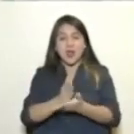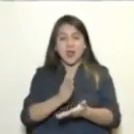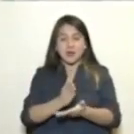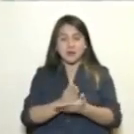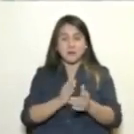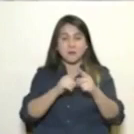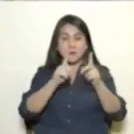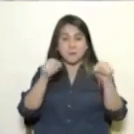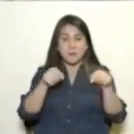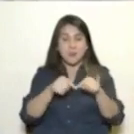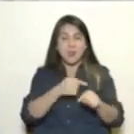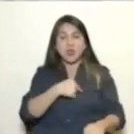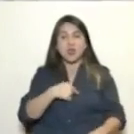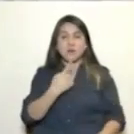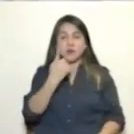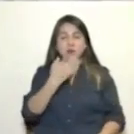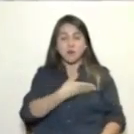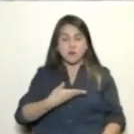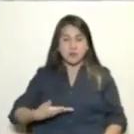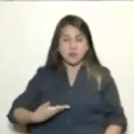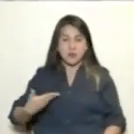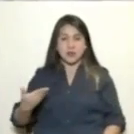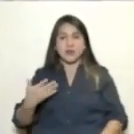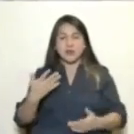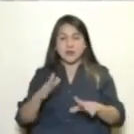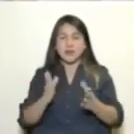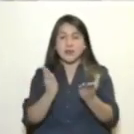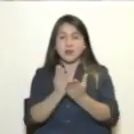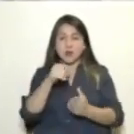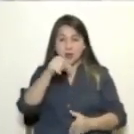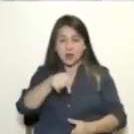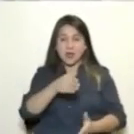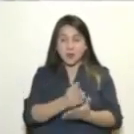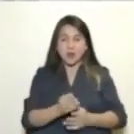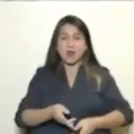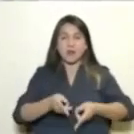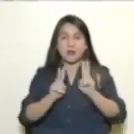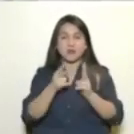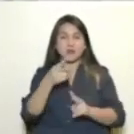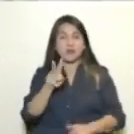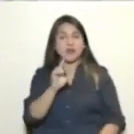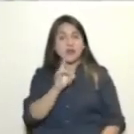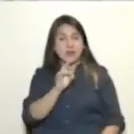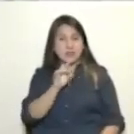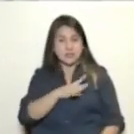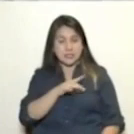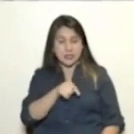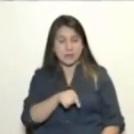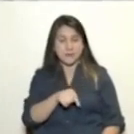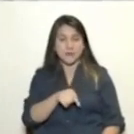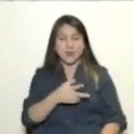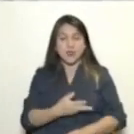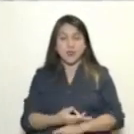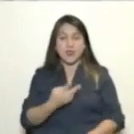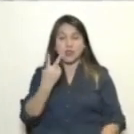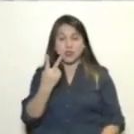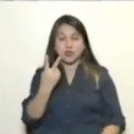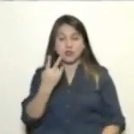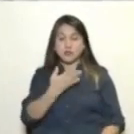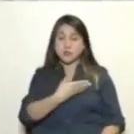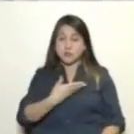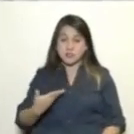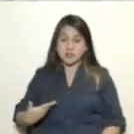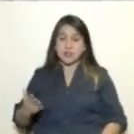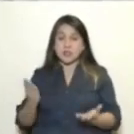de ese edificio llevaba el nombre de un presidente que había estudiado en la Escuela de Derecho de la Chile. Y había 2 presidentes